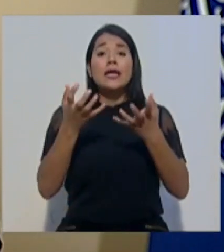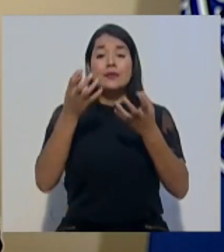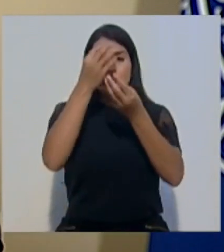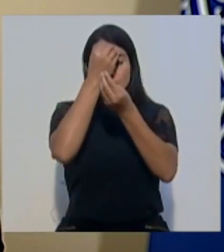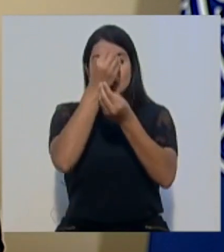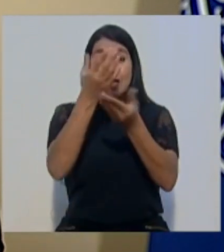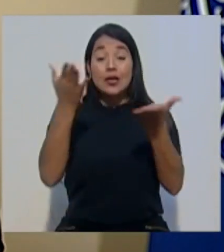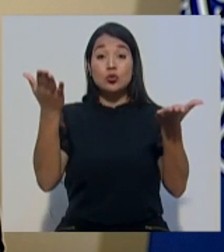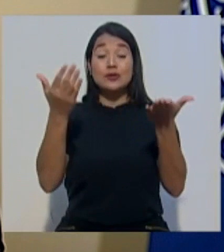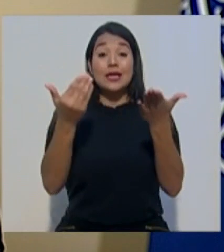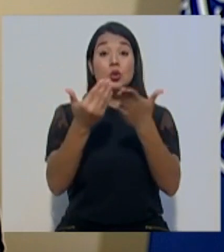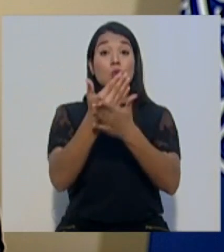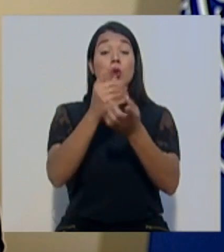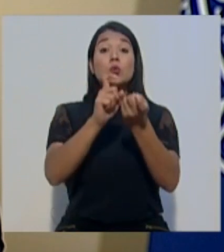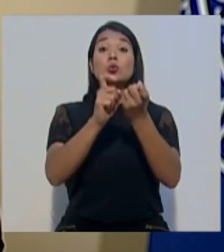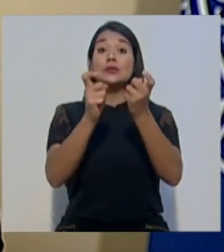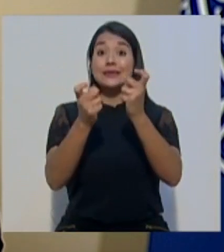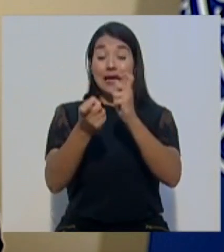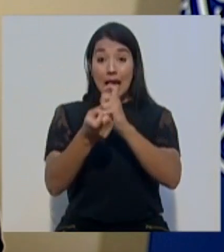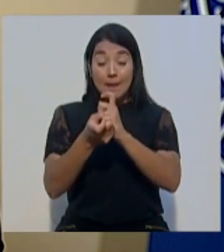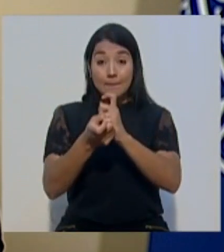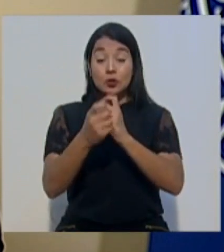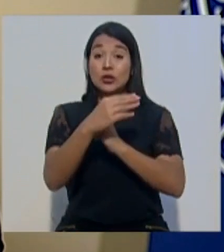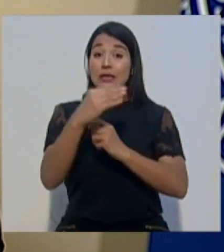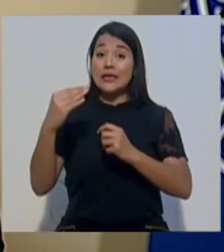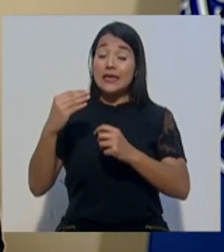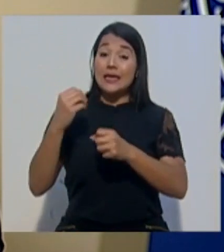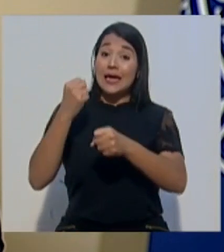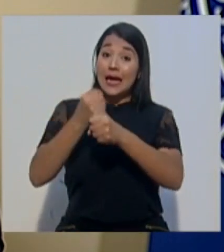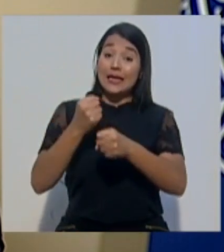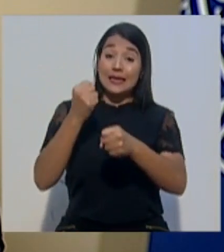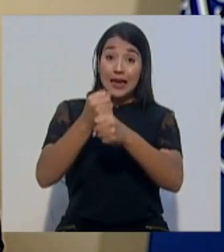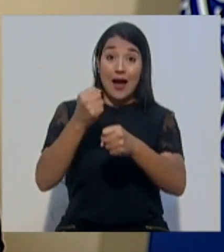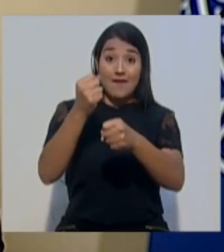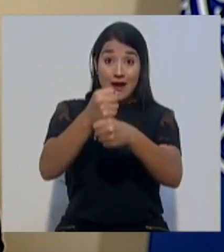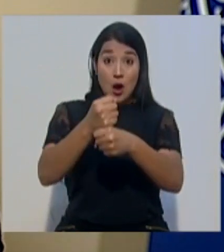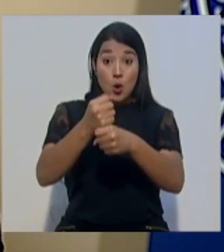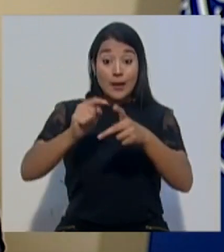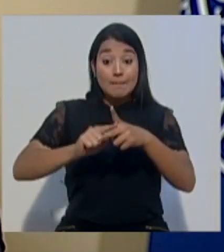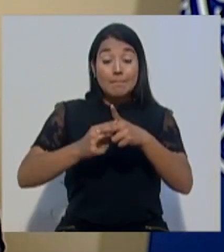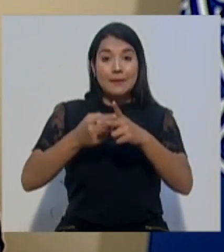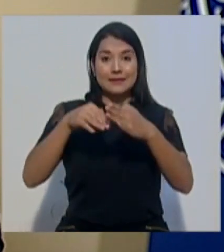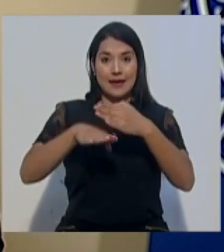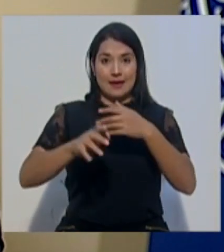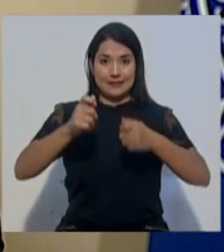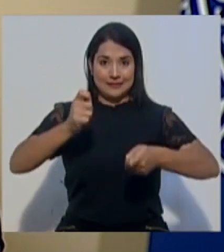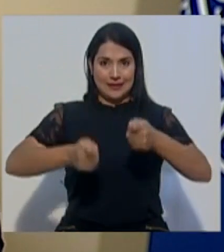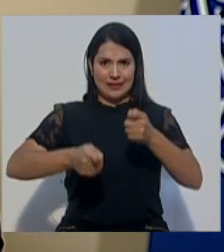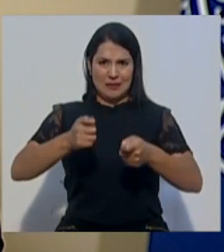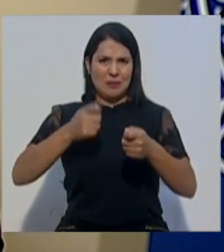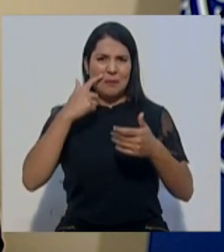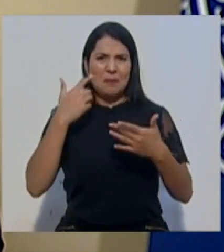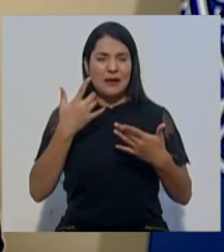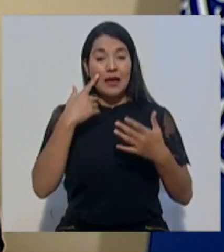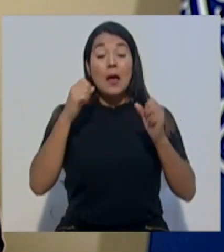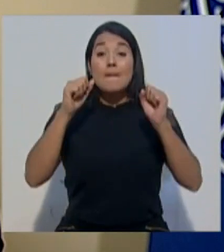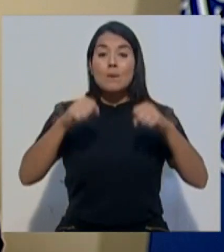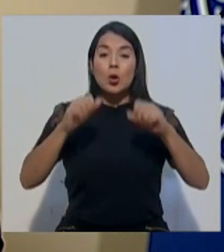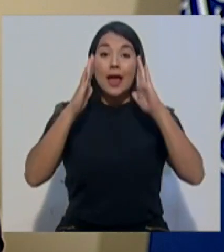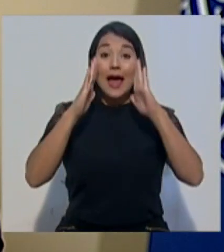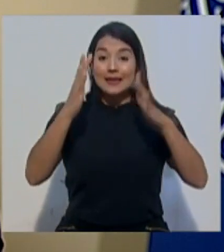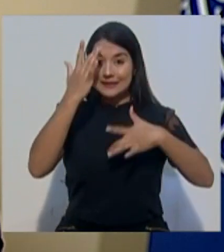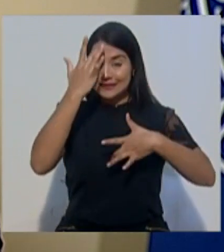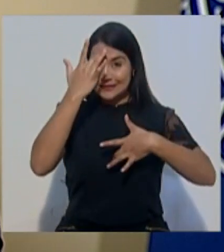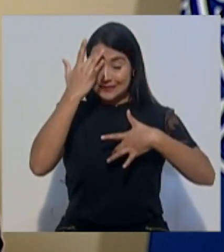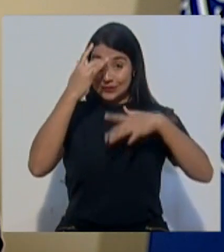medidas y el trabajo que se llevará adelante a partir del mes de septiembre para la atención de la